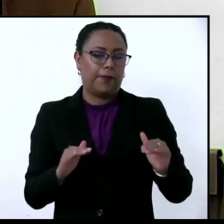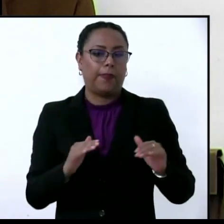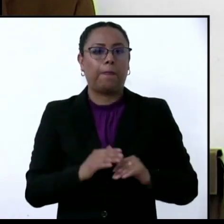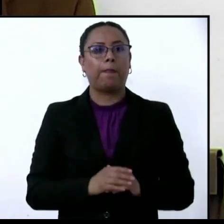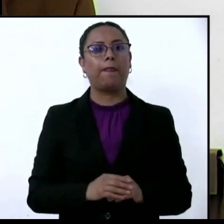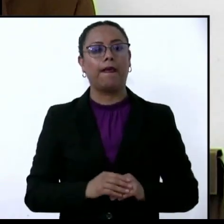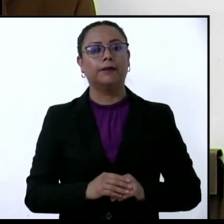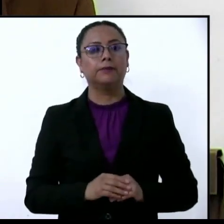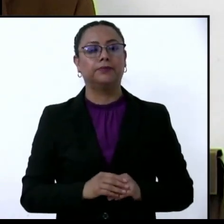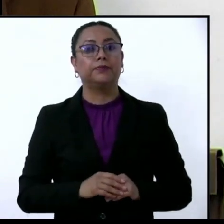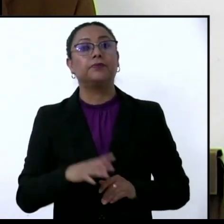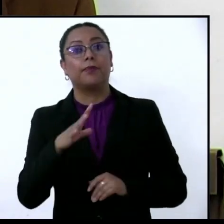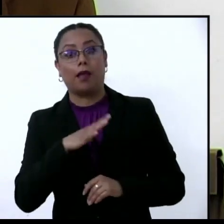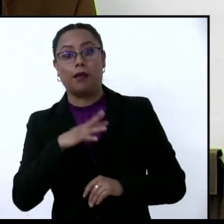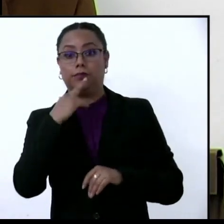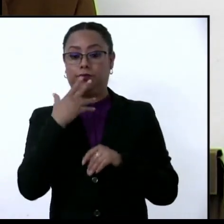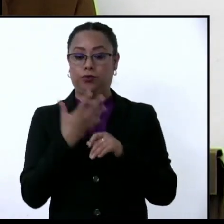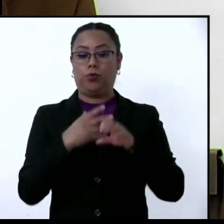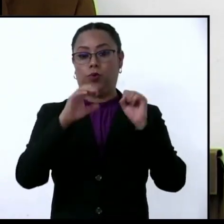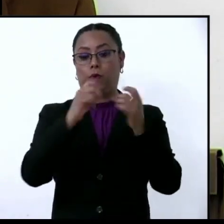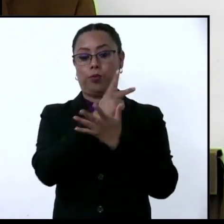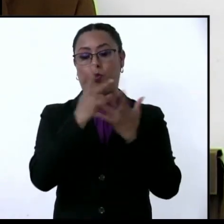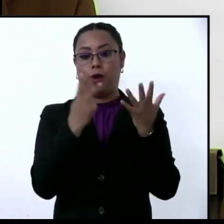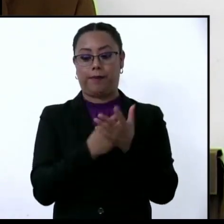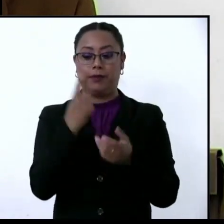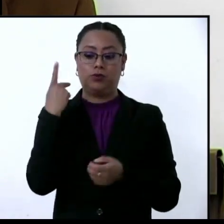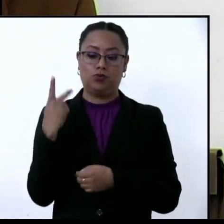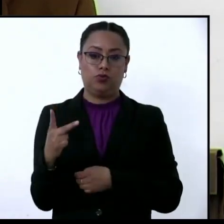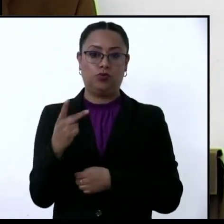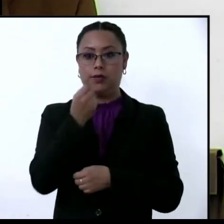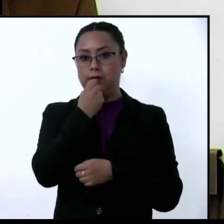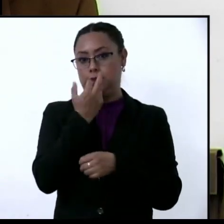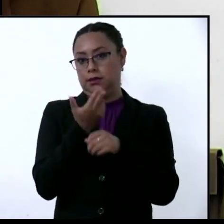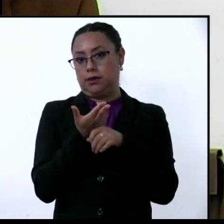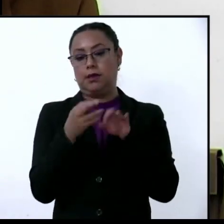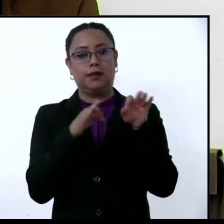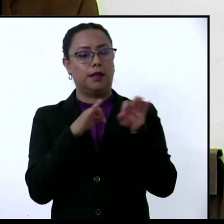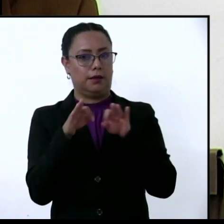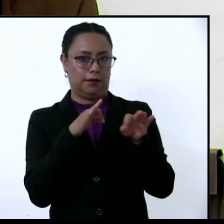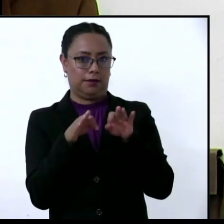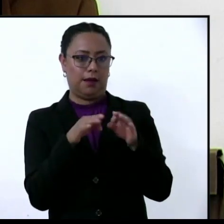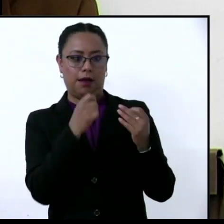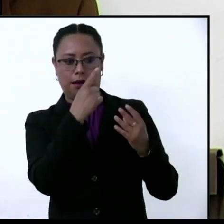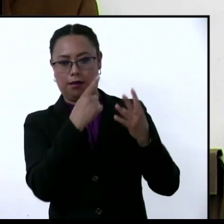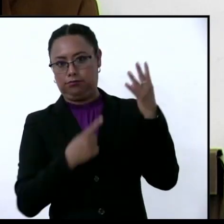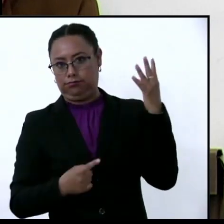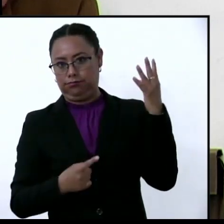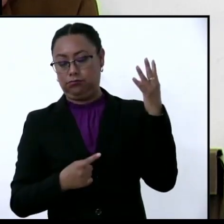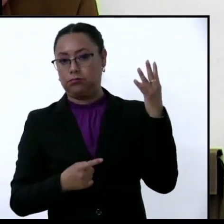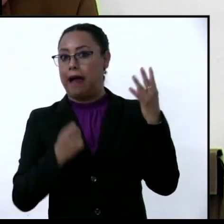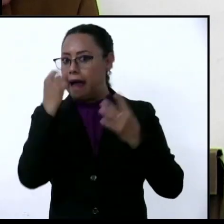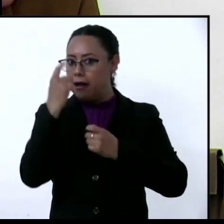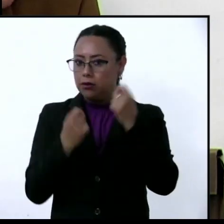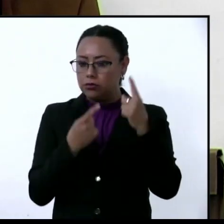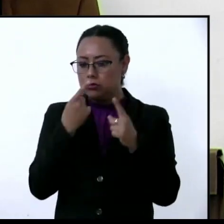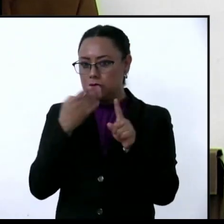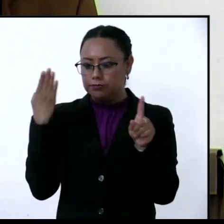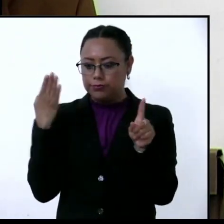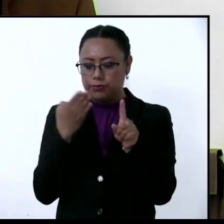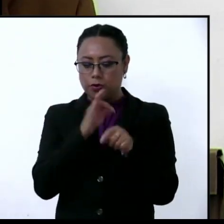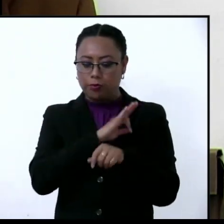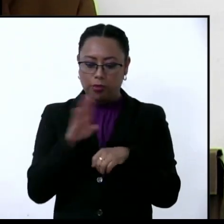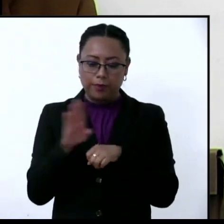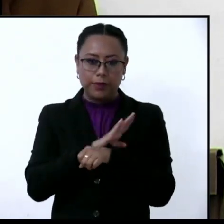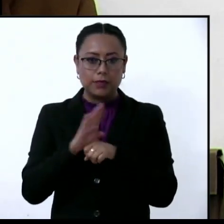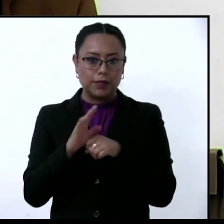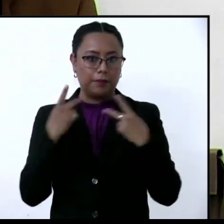tareas y de los programas que lleva a cabo la Secretaría del Trabajo, pues hay programas que están destinados a poder generar bienestar en la población.